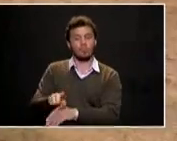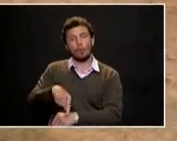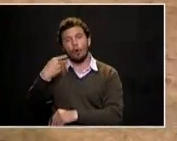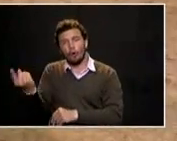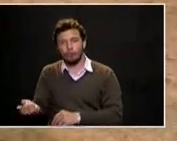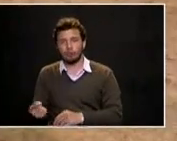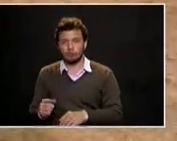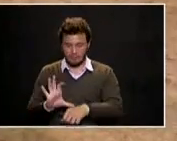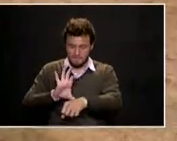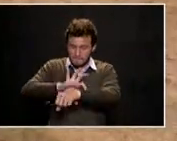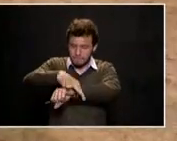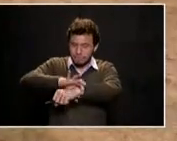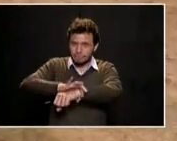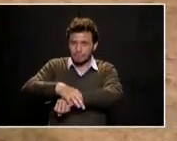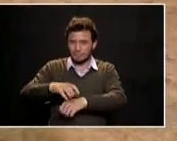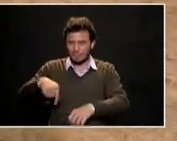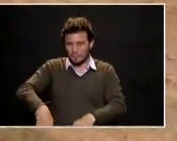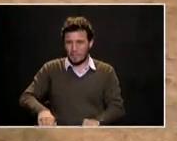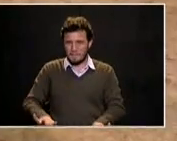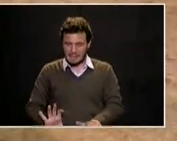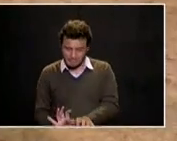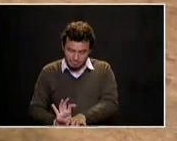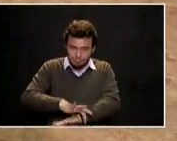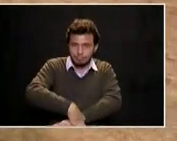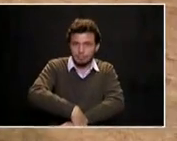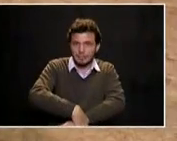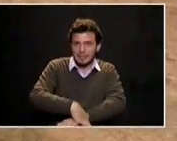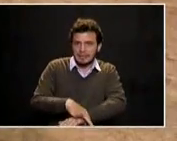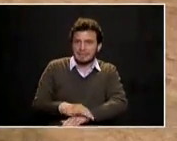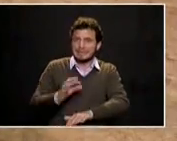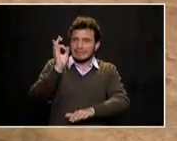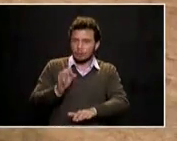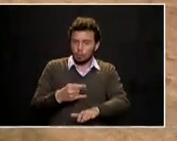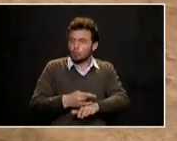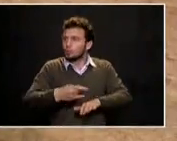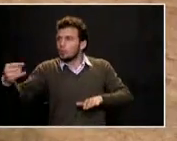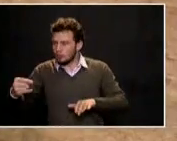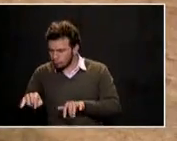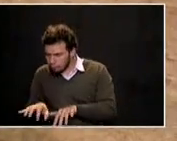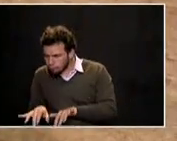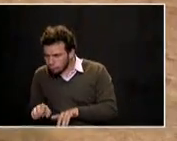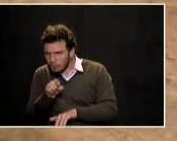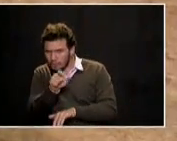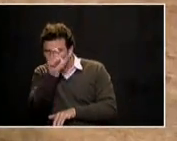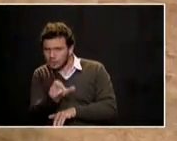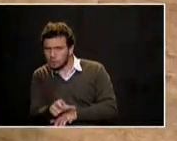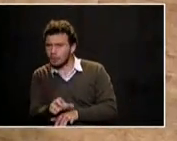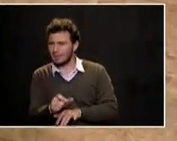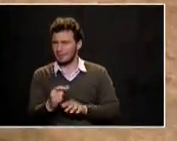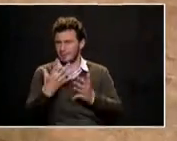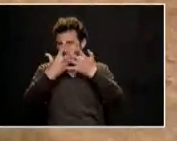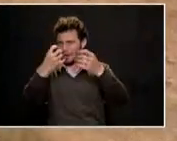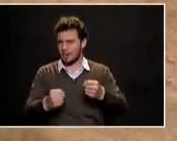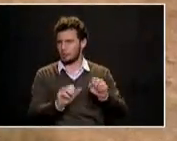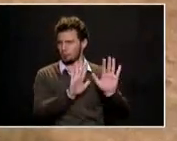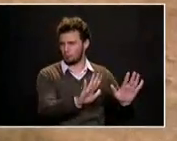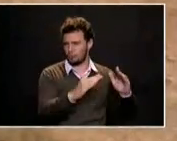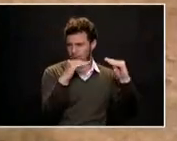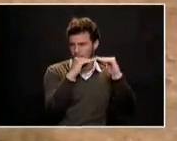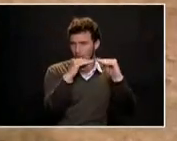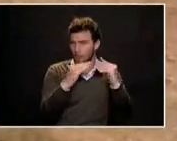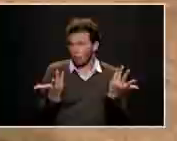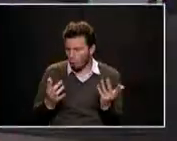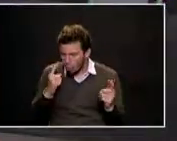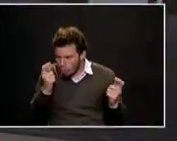pasen por la galleta como está sucediendo hoy. Más importante, sin duda, va a ser que menos gente decida cometer delitos. Para eso se requiere